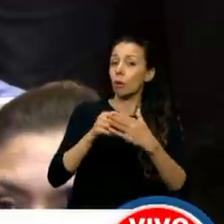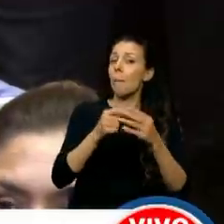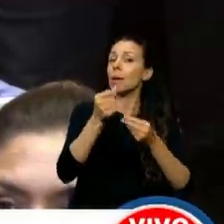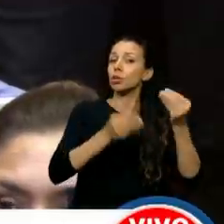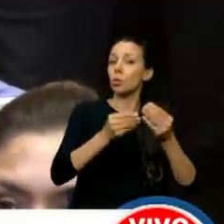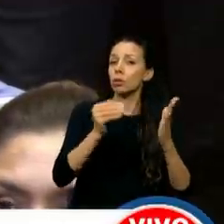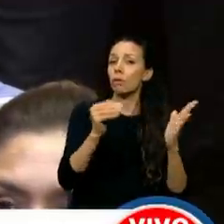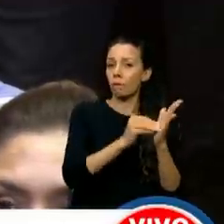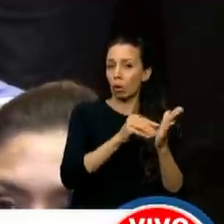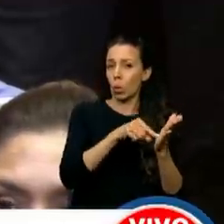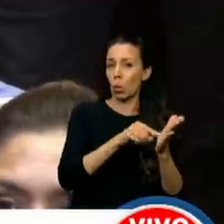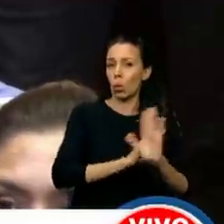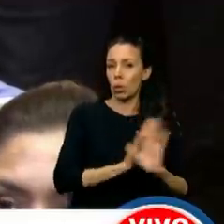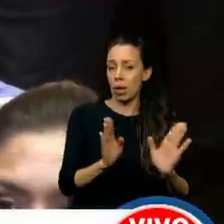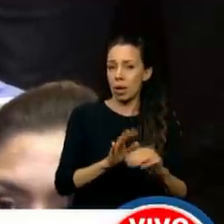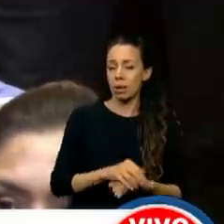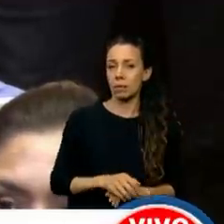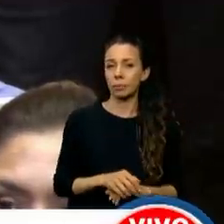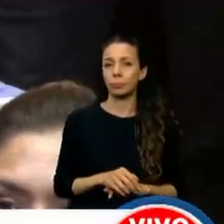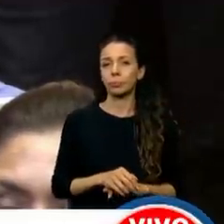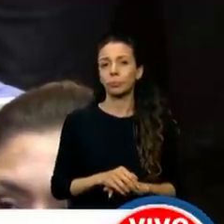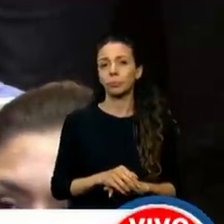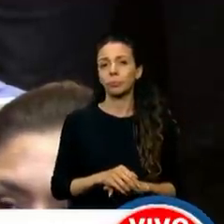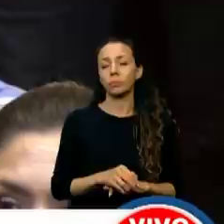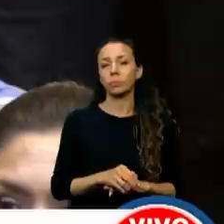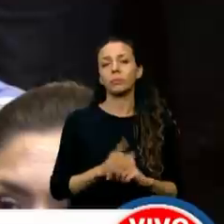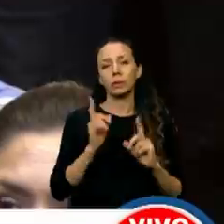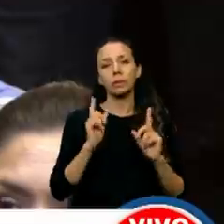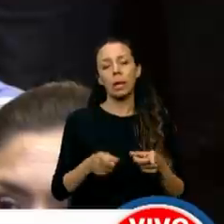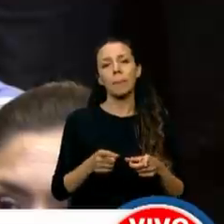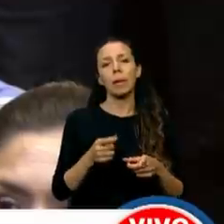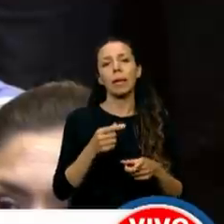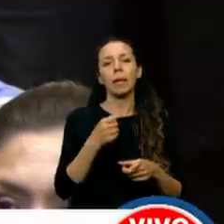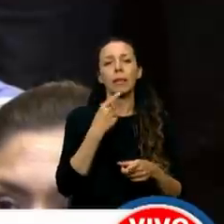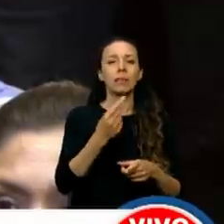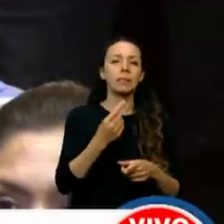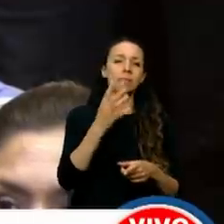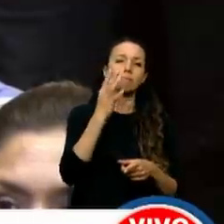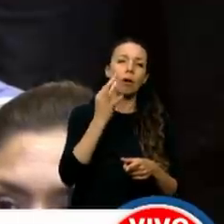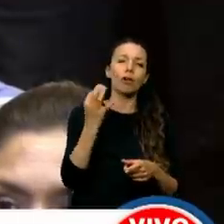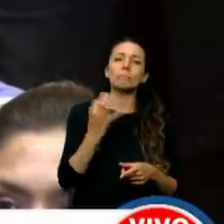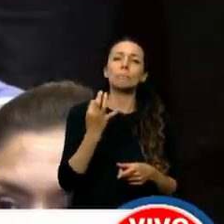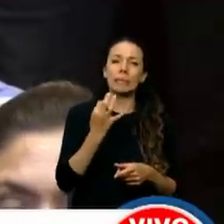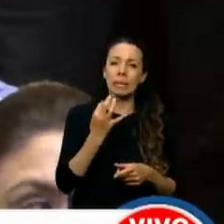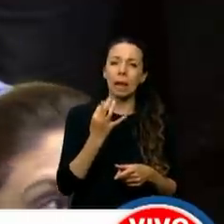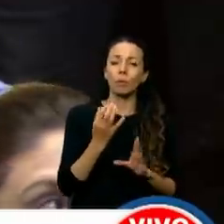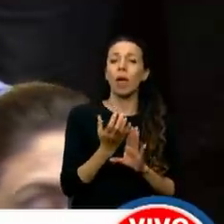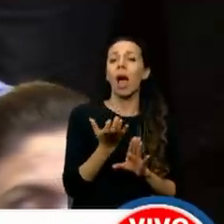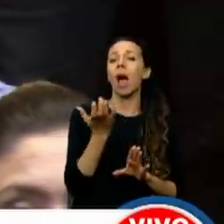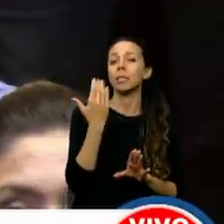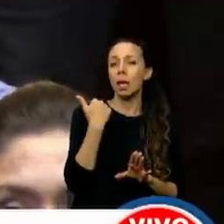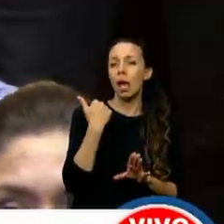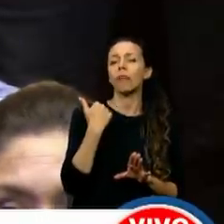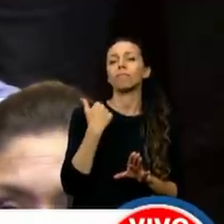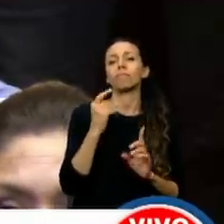presupuesto en este sentido también quiero hacer una especial mención ya que el día de ayer fue un día en donde